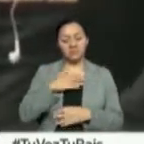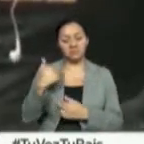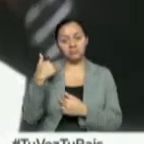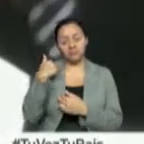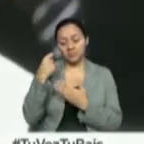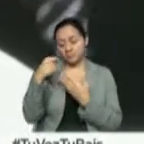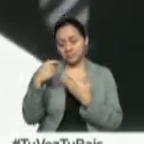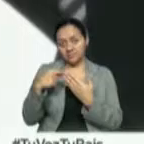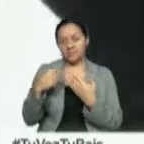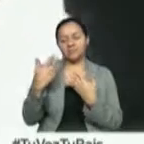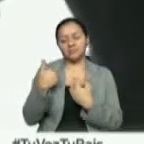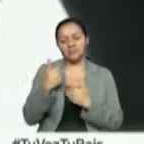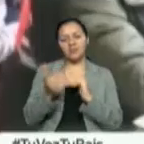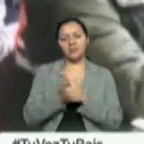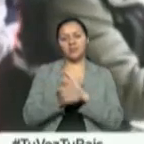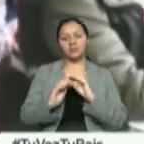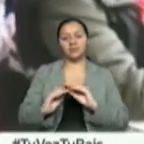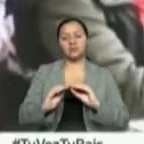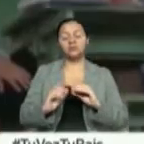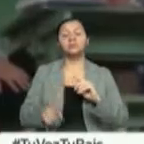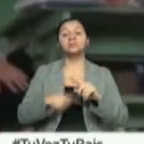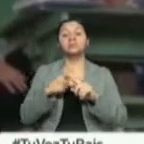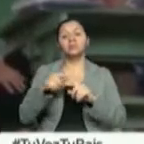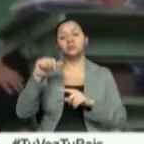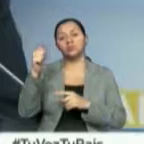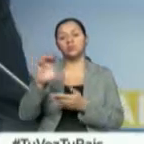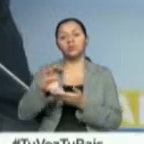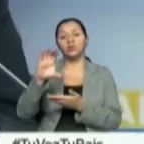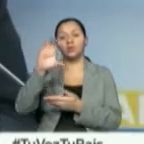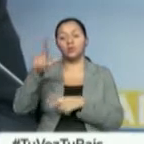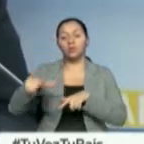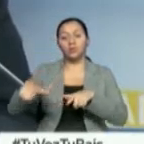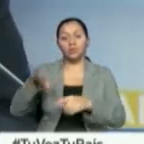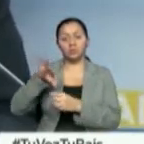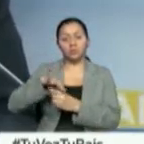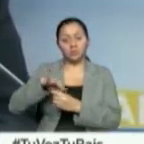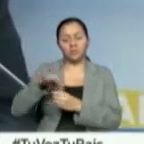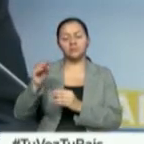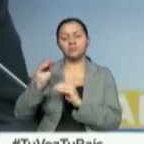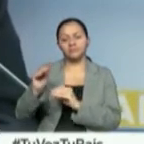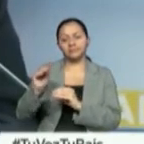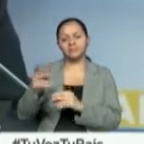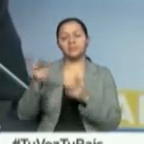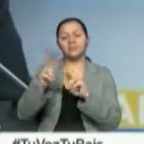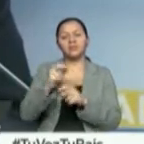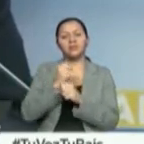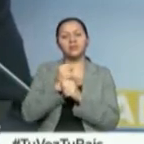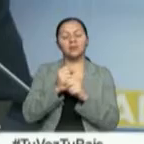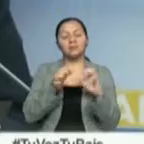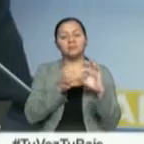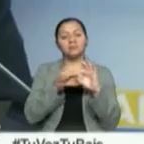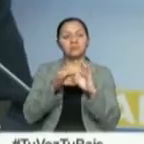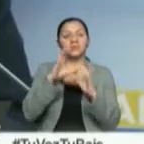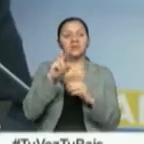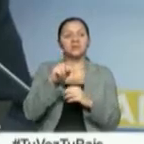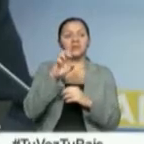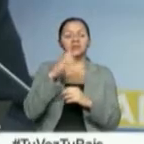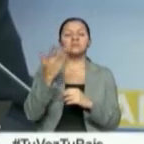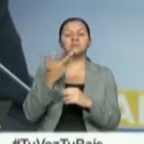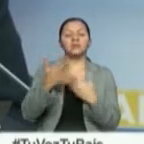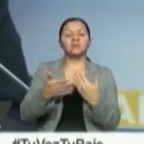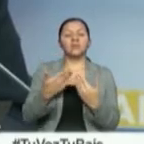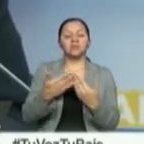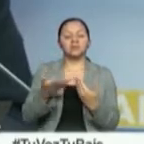así como aquellos establecimientos que serán recintos electorales tema también muy importante es trabajar junto al consejo nacional electoral para las